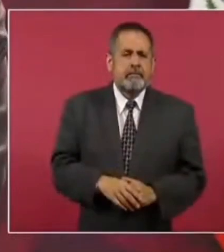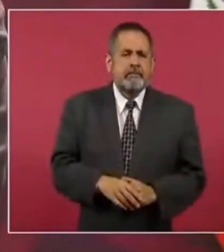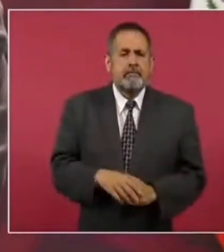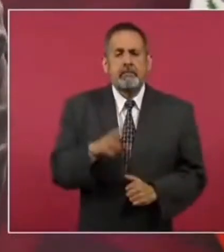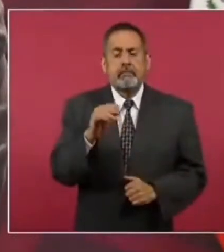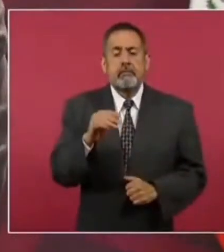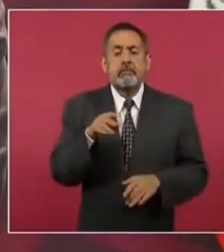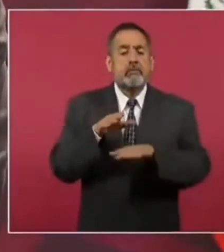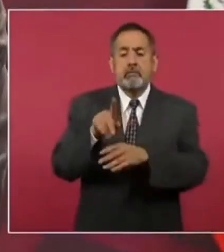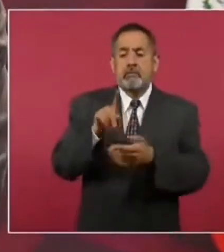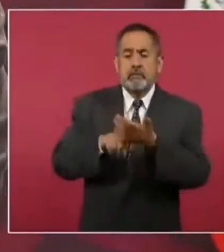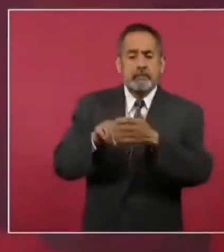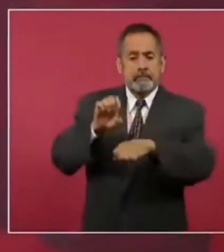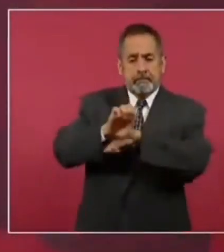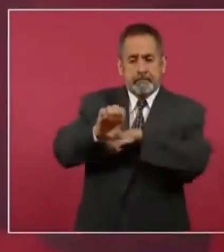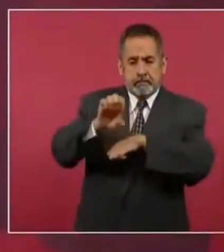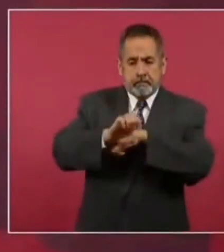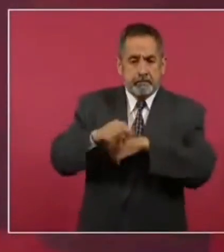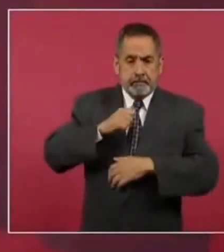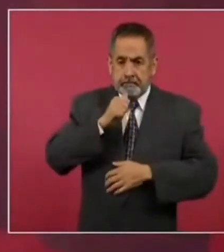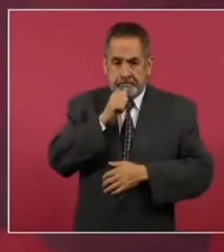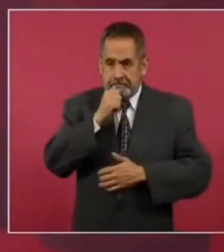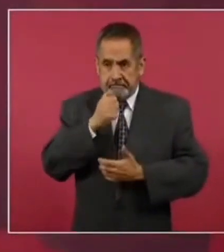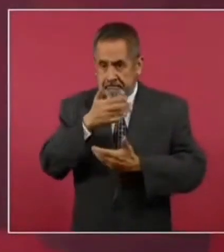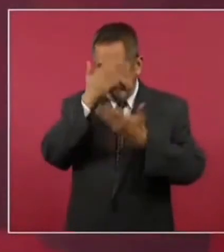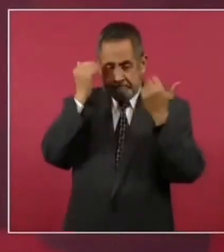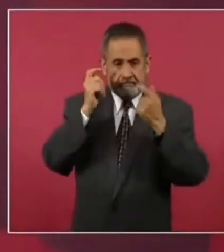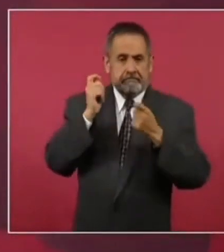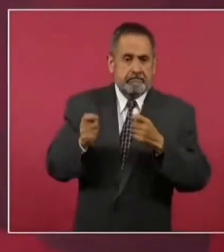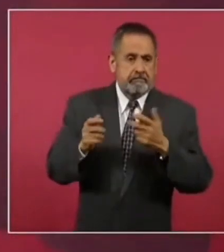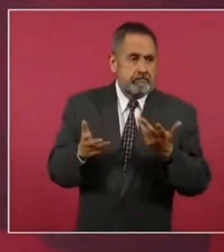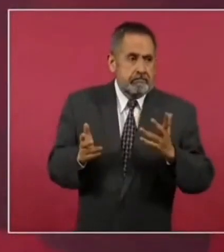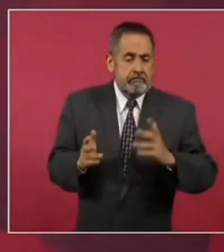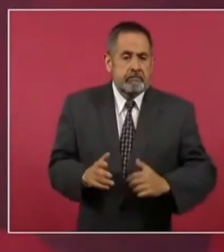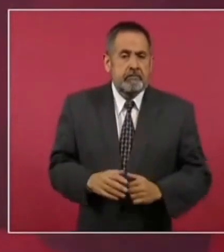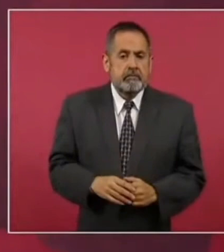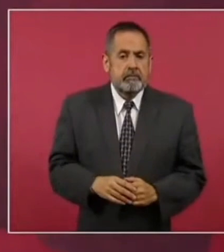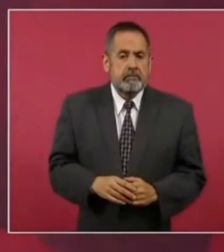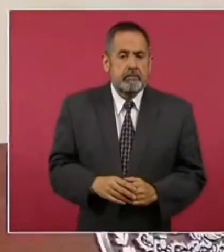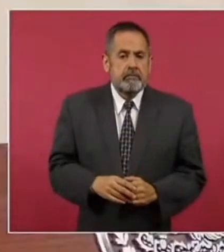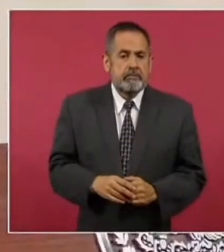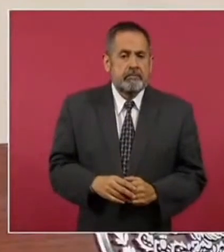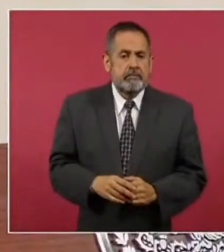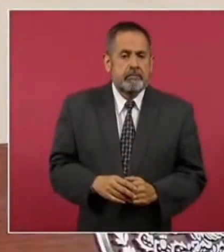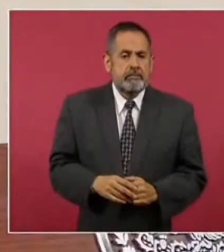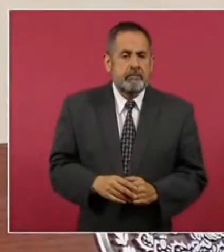lo de Ecuador este no se sabe todavía porque apenas